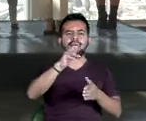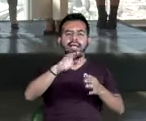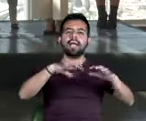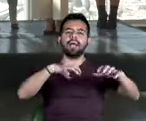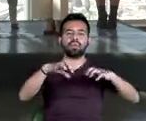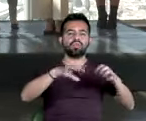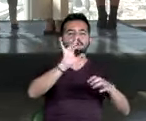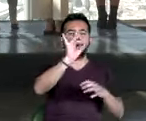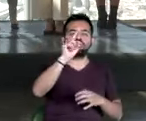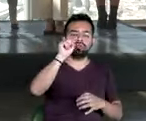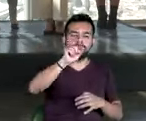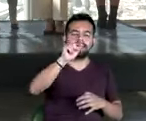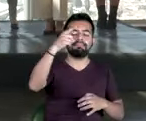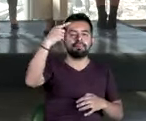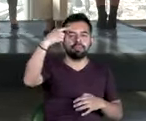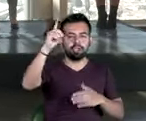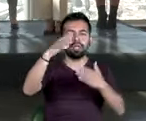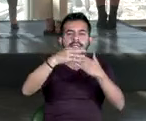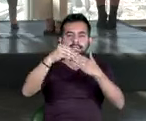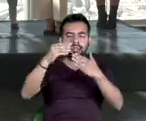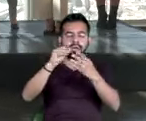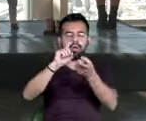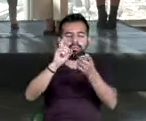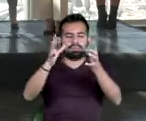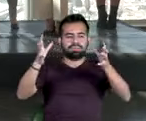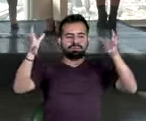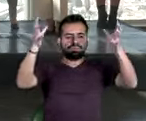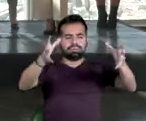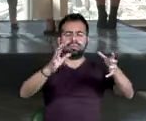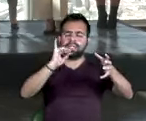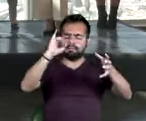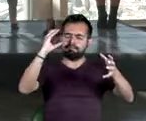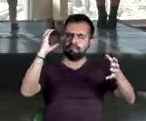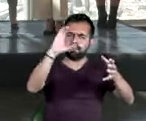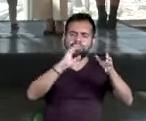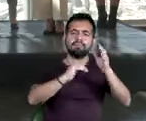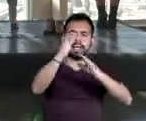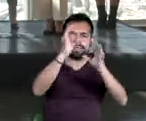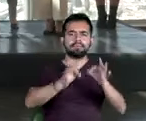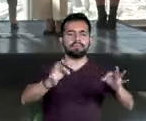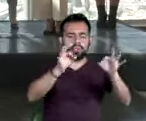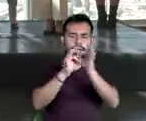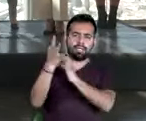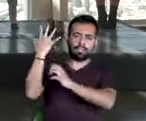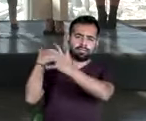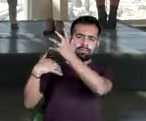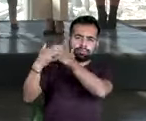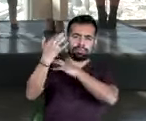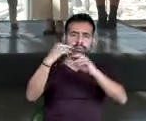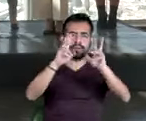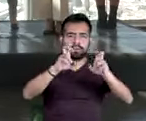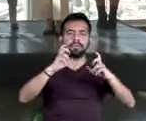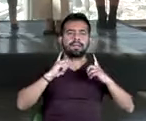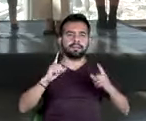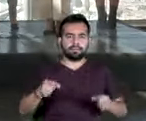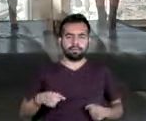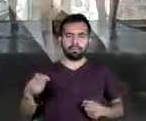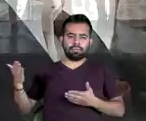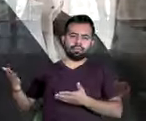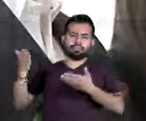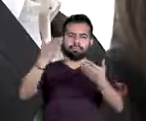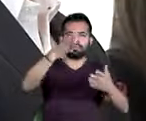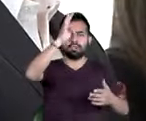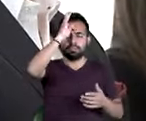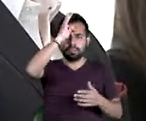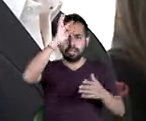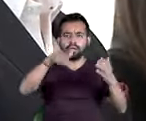de 8,000 millones de dólares que se convirtieron en la inversión más importante en la historia del sector salud para que hayamos tenido hospitales